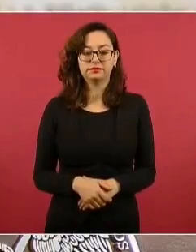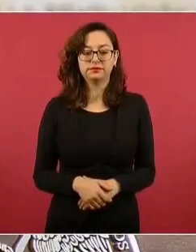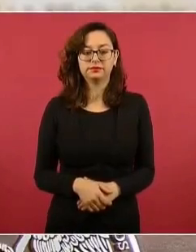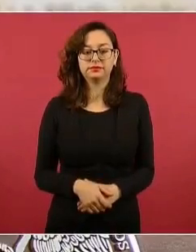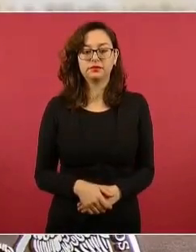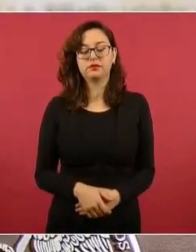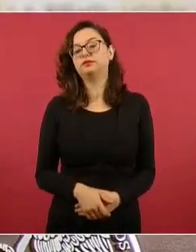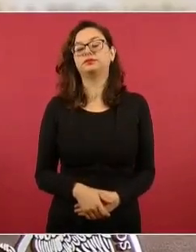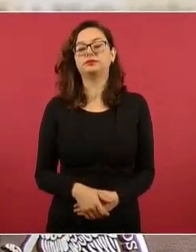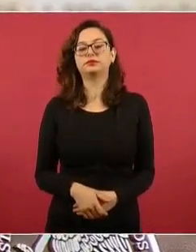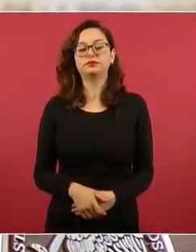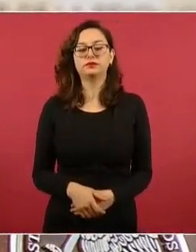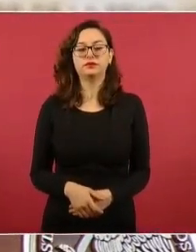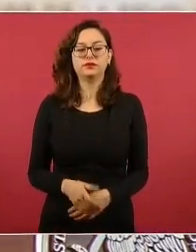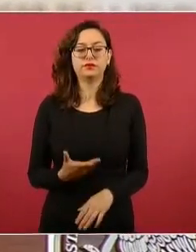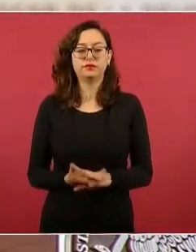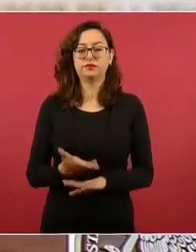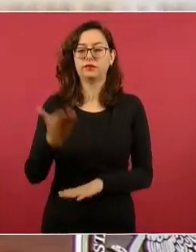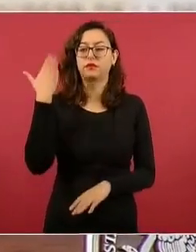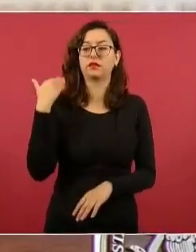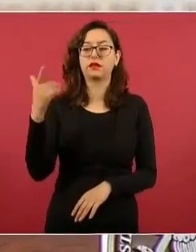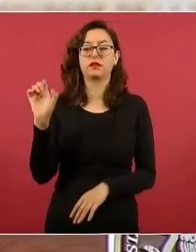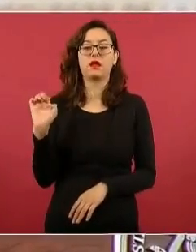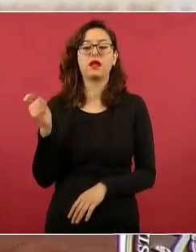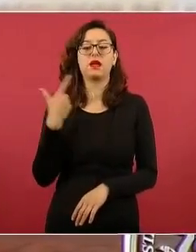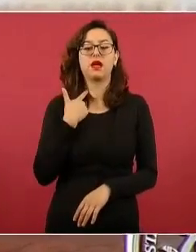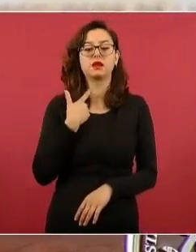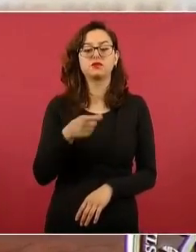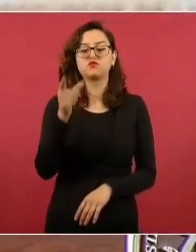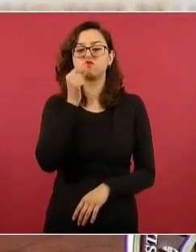En su mejor momento, la Policía Federal